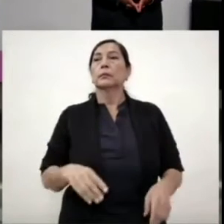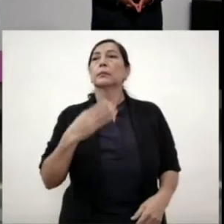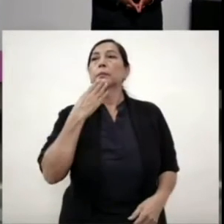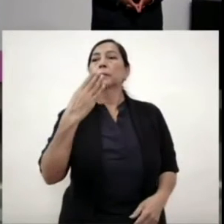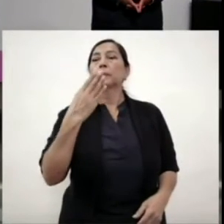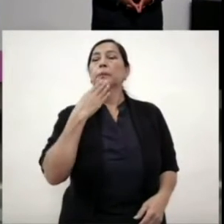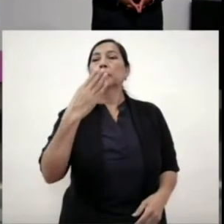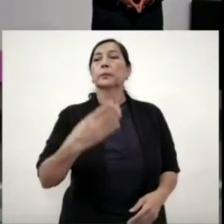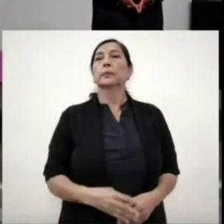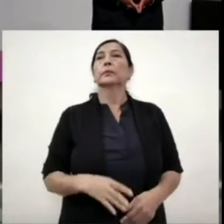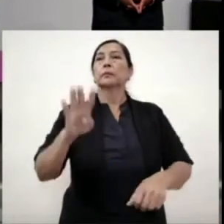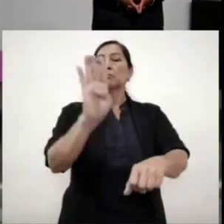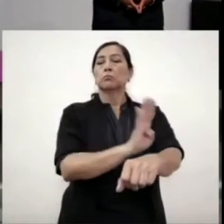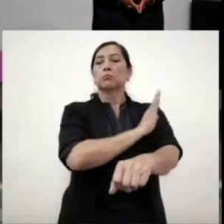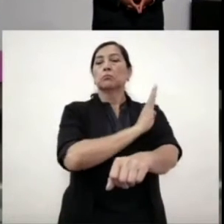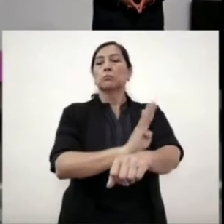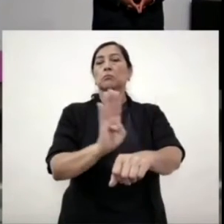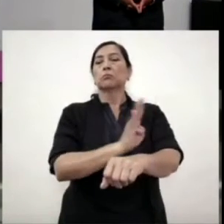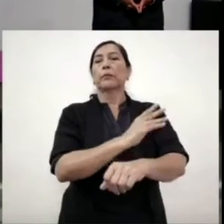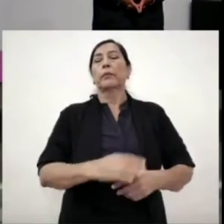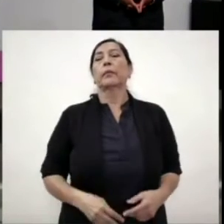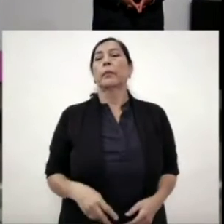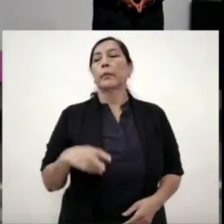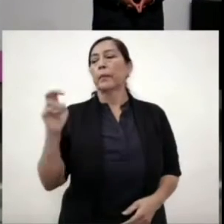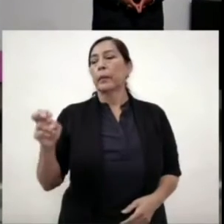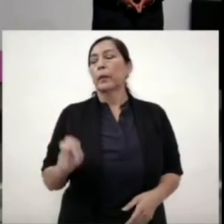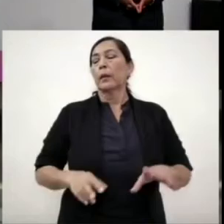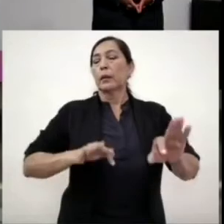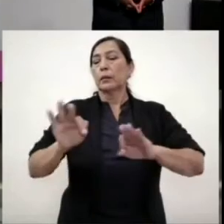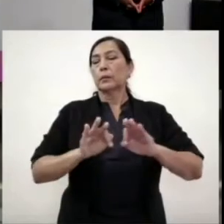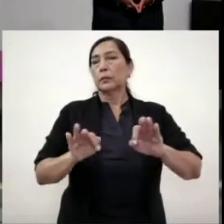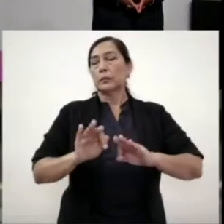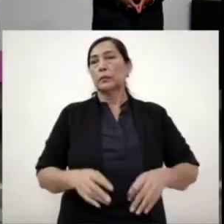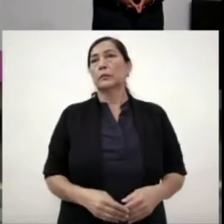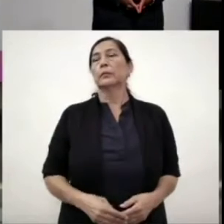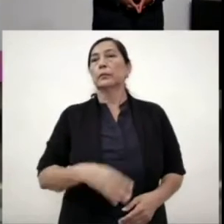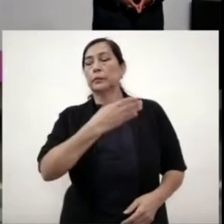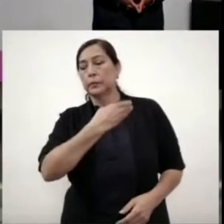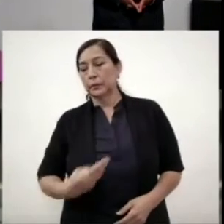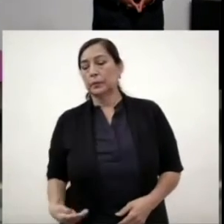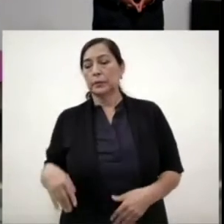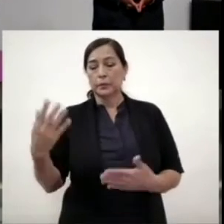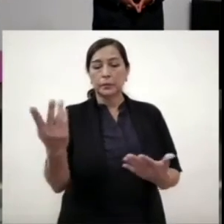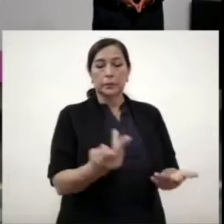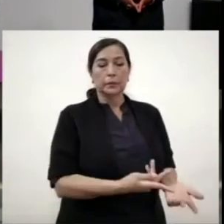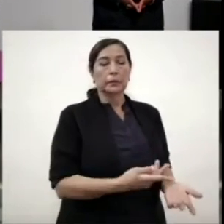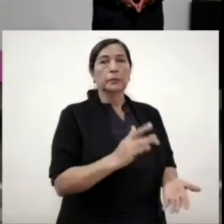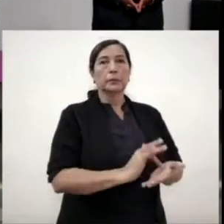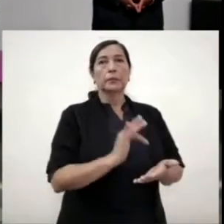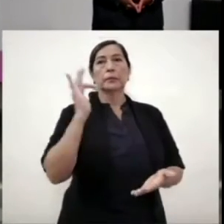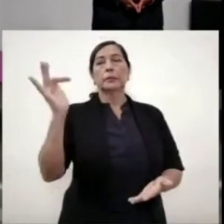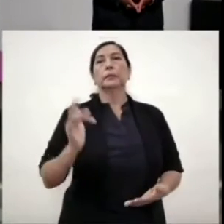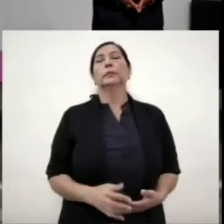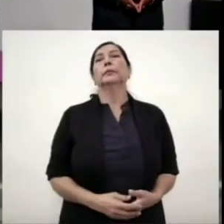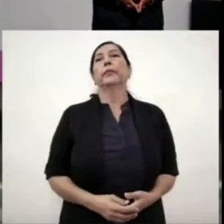los ciudadanos, y en ese sentido estamos trabajando. Presidente, adelante, gracias.